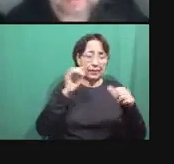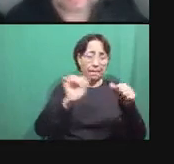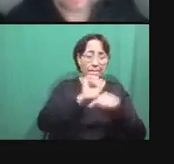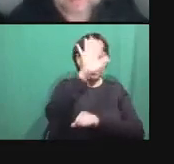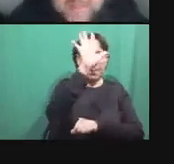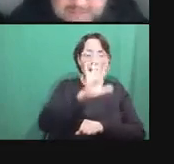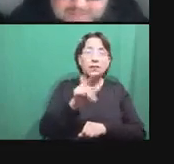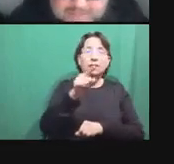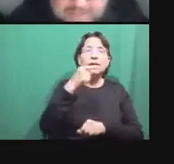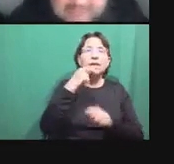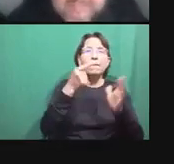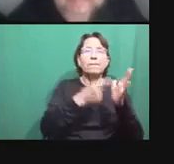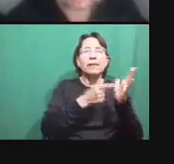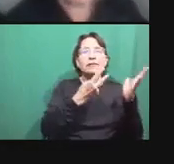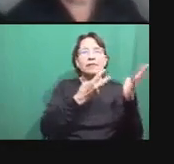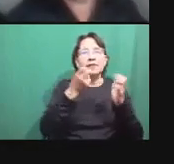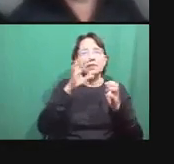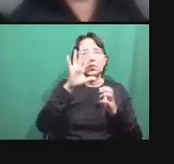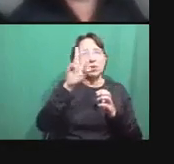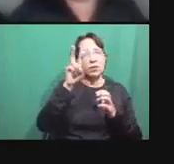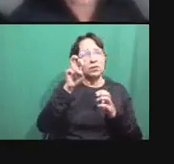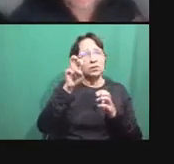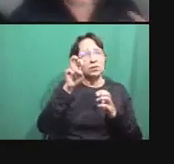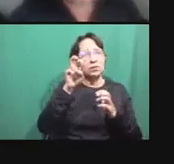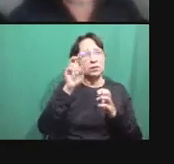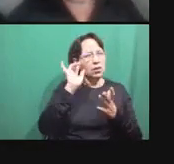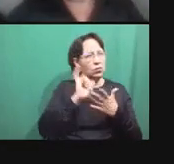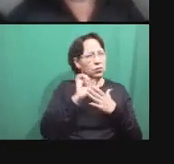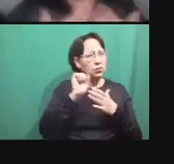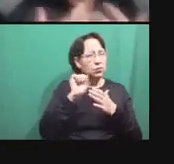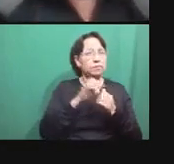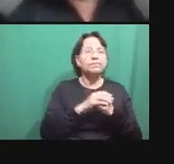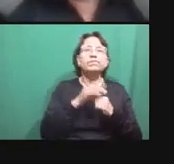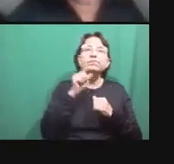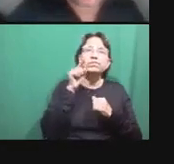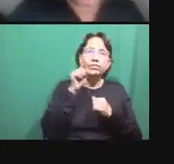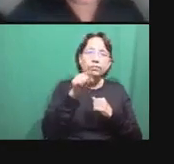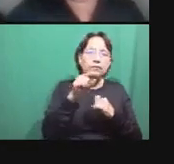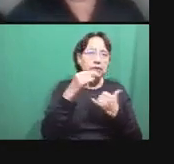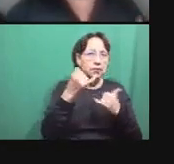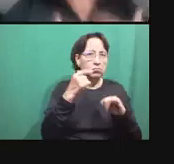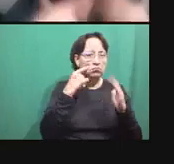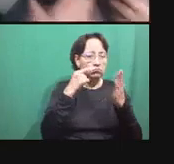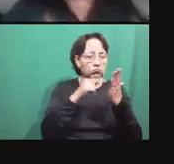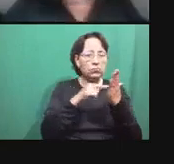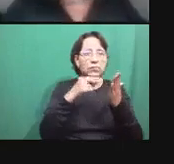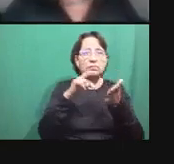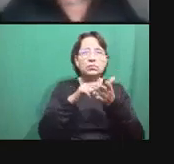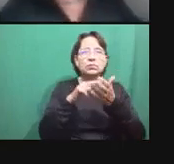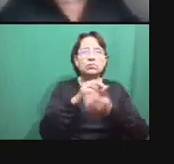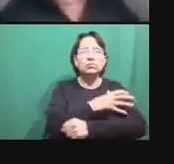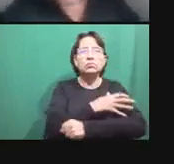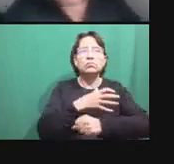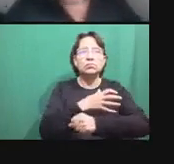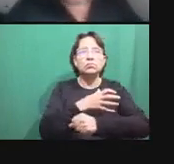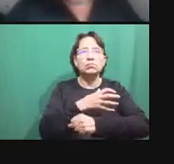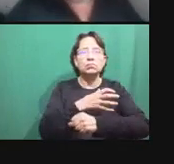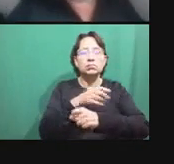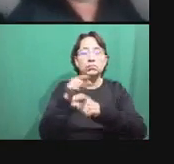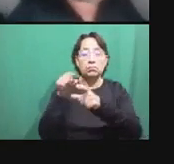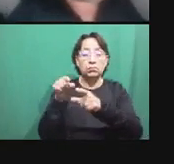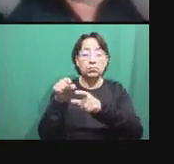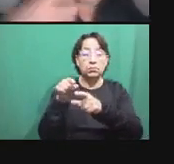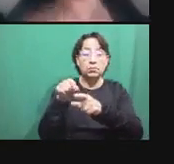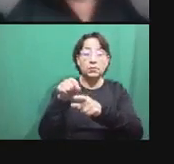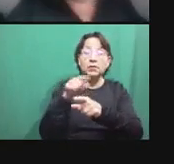1757, creo que 57, ya hay una presunción de un poder que está desconociendo lo que existía allí. Ya